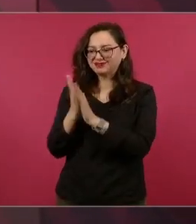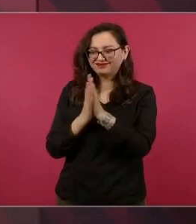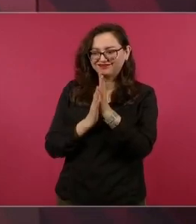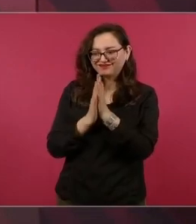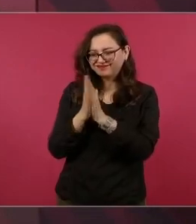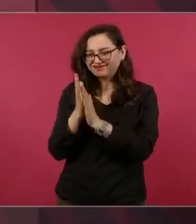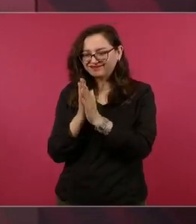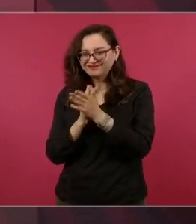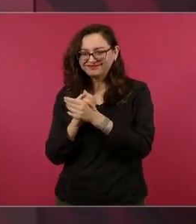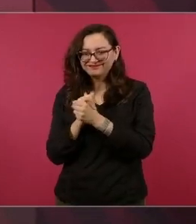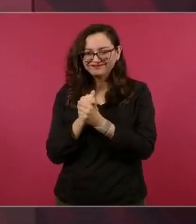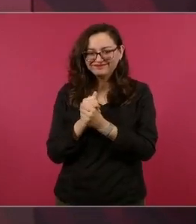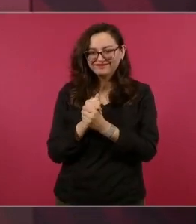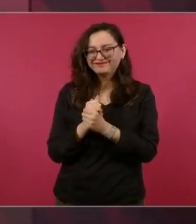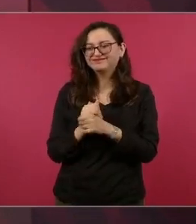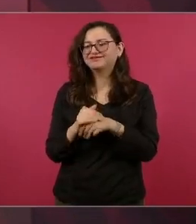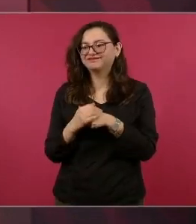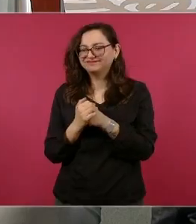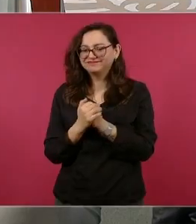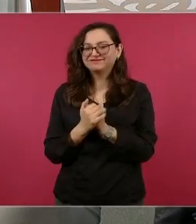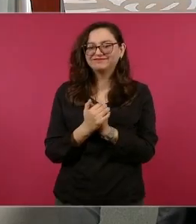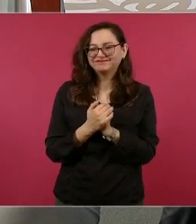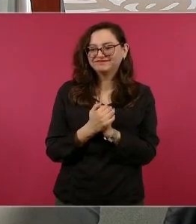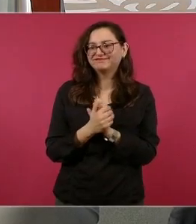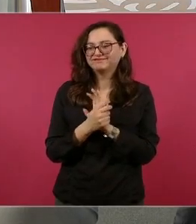no le iba a ir bien